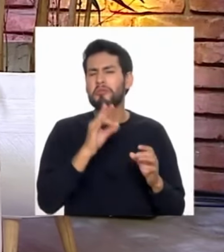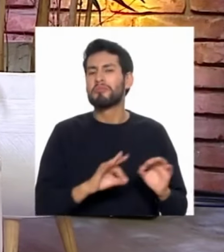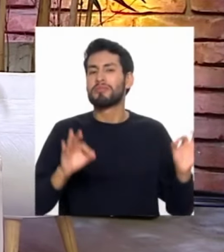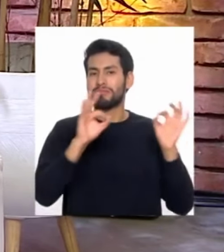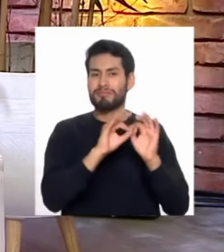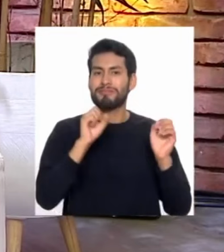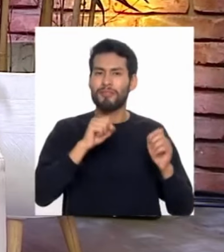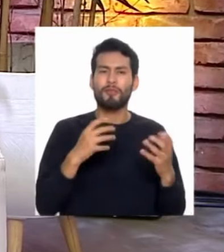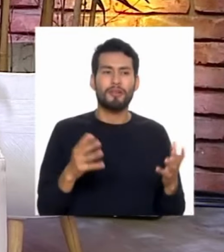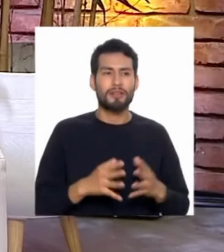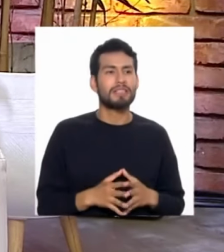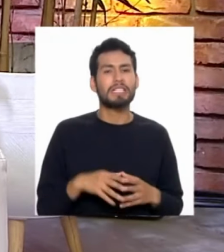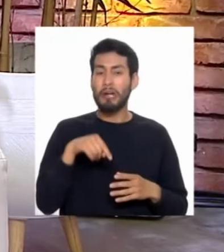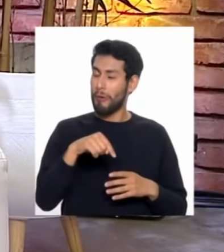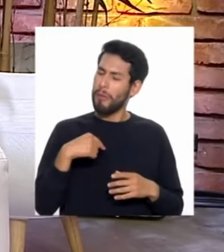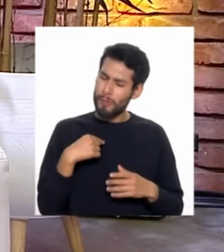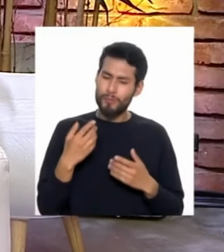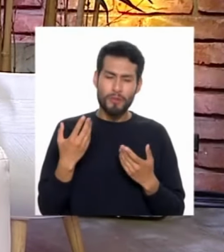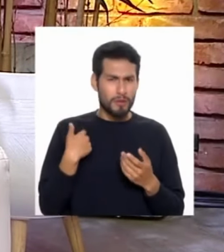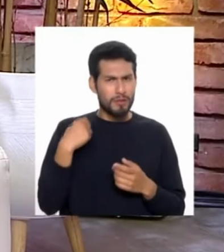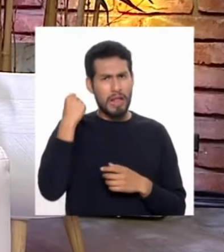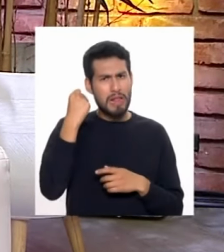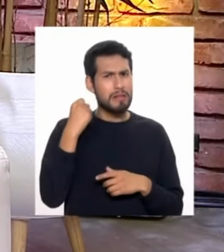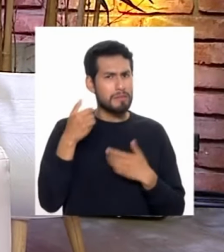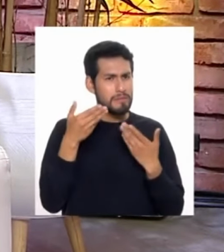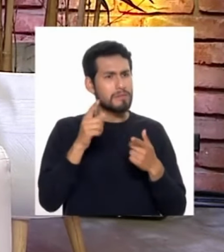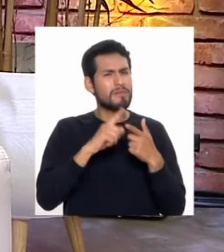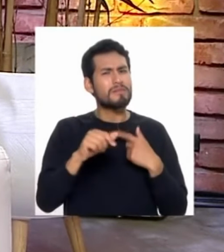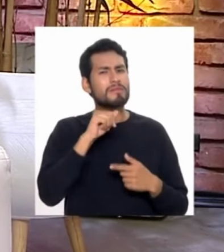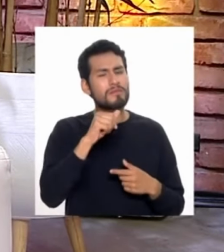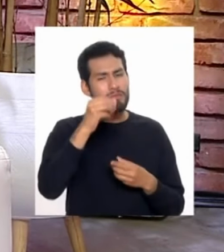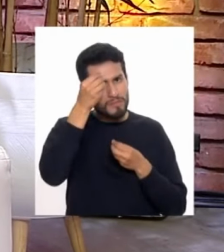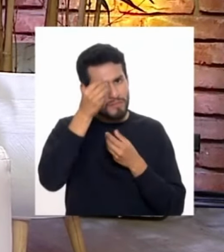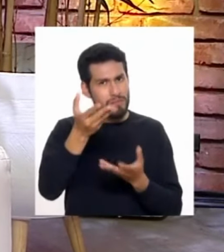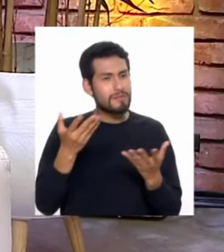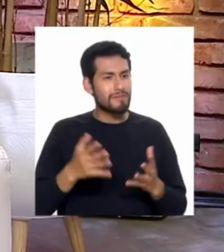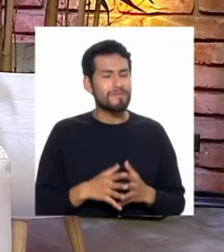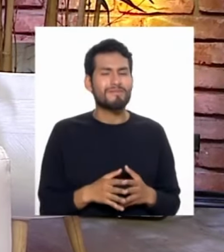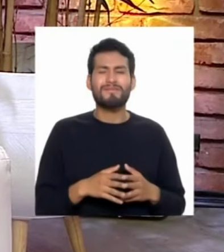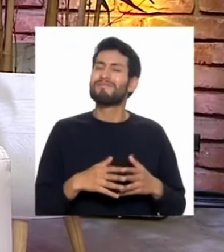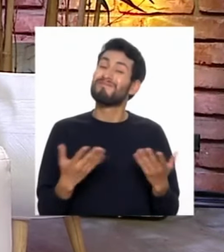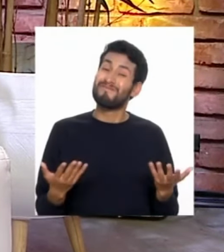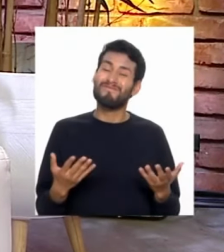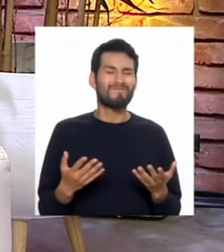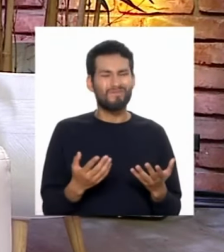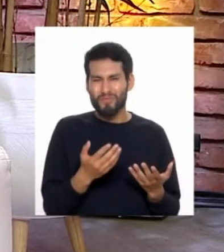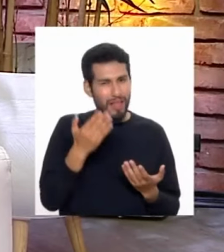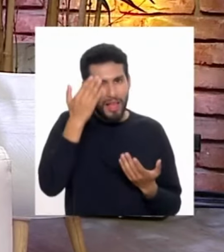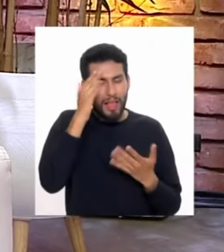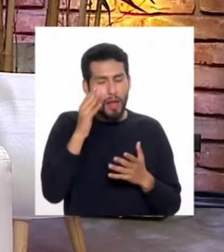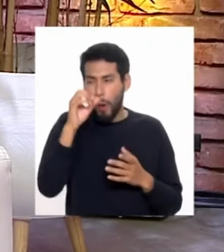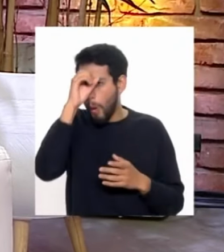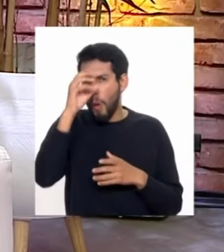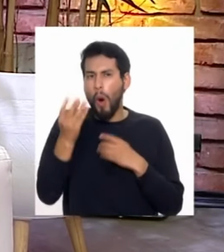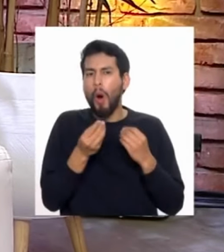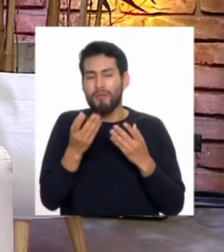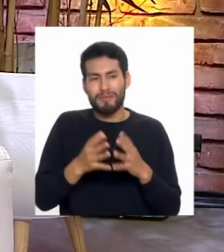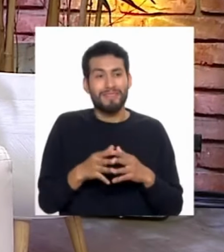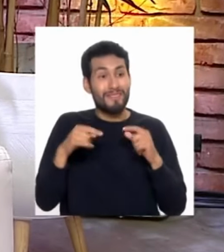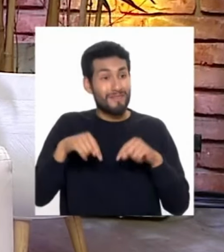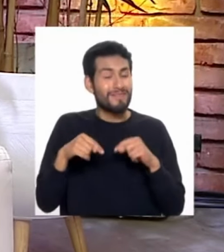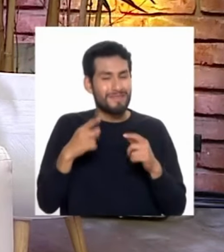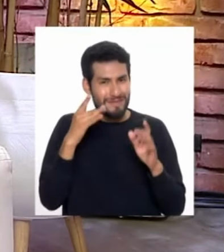es el ciudadano. Todos tenemos deberes y derechos, pero a veces la falta de información hace que no sepamos cómo actuar. Pero para eso